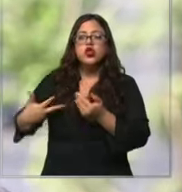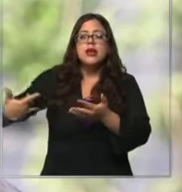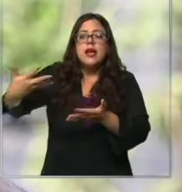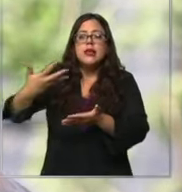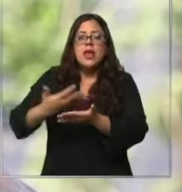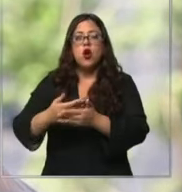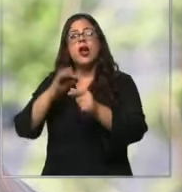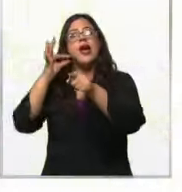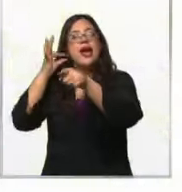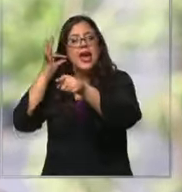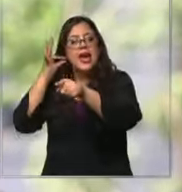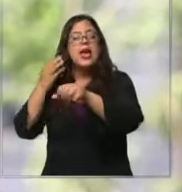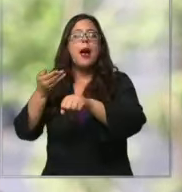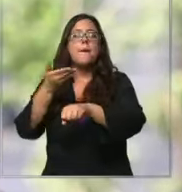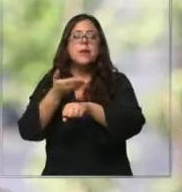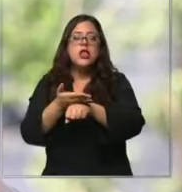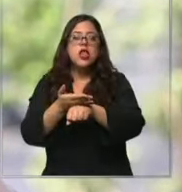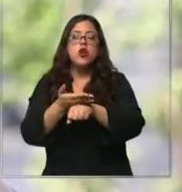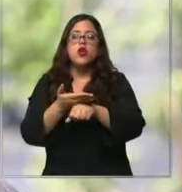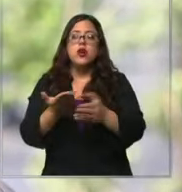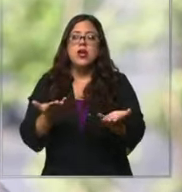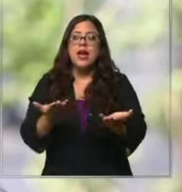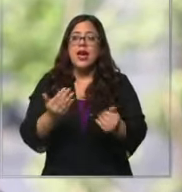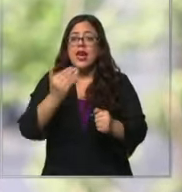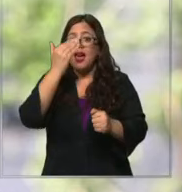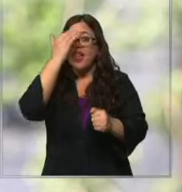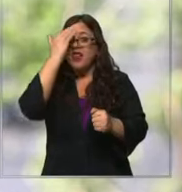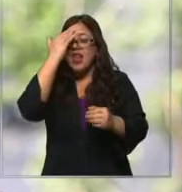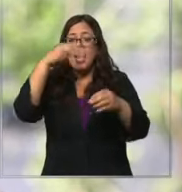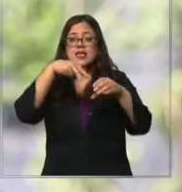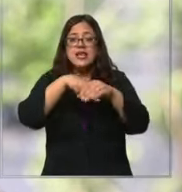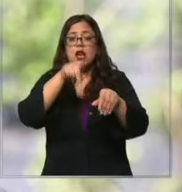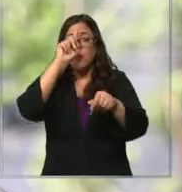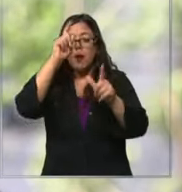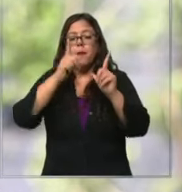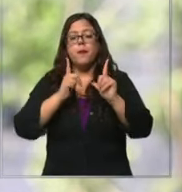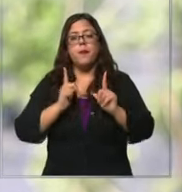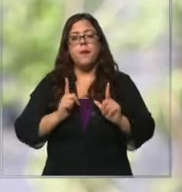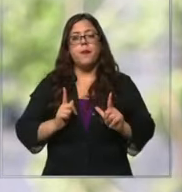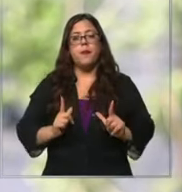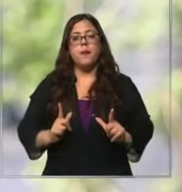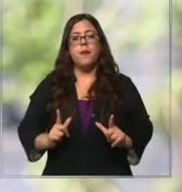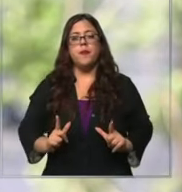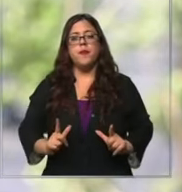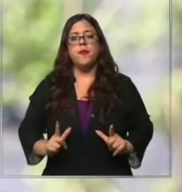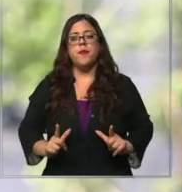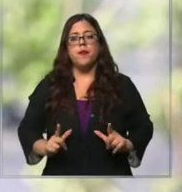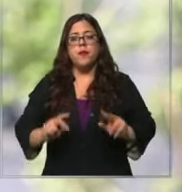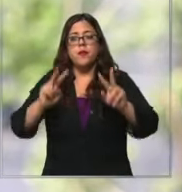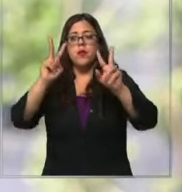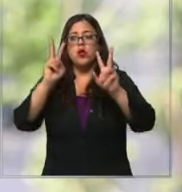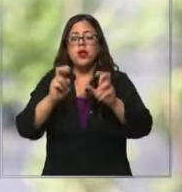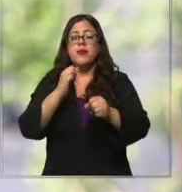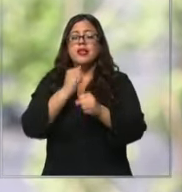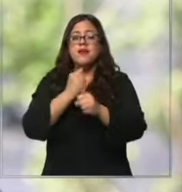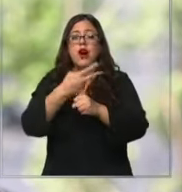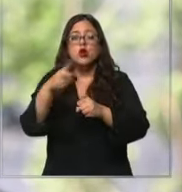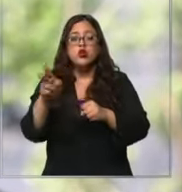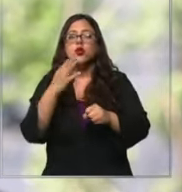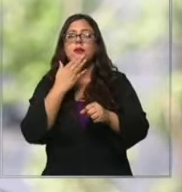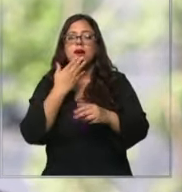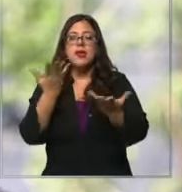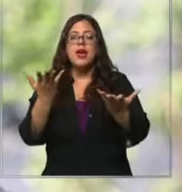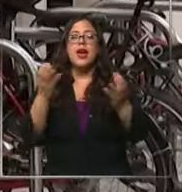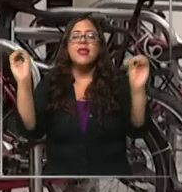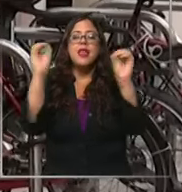es ella quien pidió estar unos días más en el hospital para poder descansar un poco tanto lo que viene con sus funciones reales como también de la opinión pública y